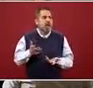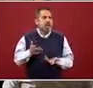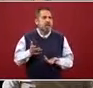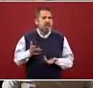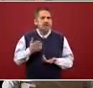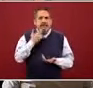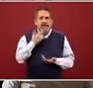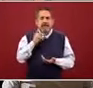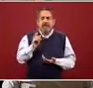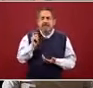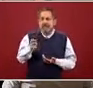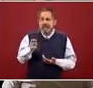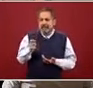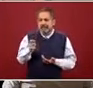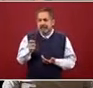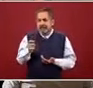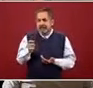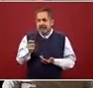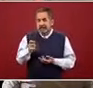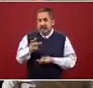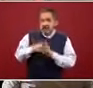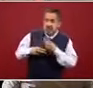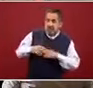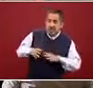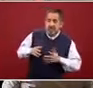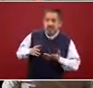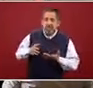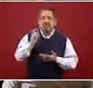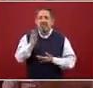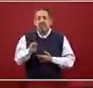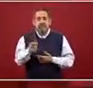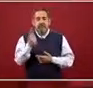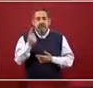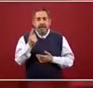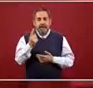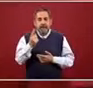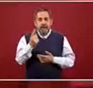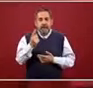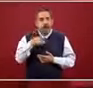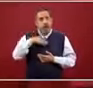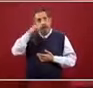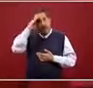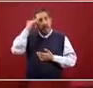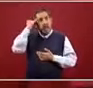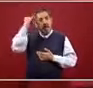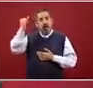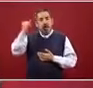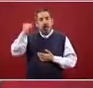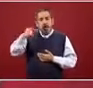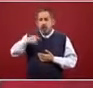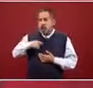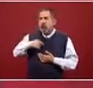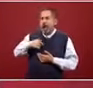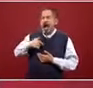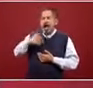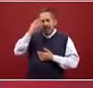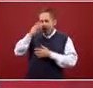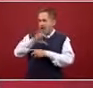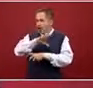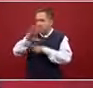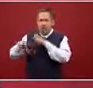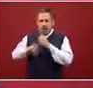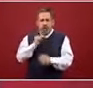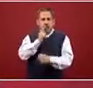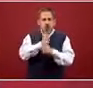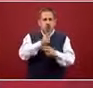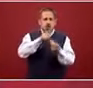factible, ni es productivo tener una aspiración de que uno puede reconocer a todos y